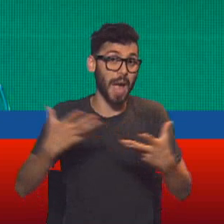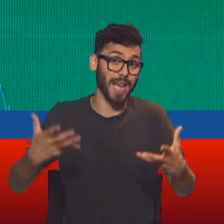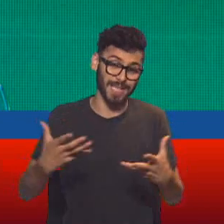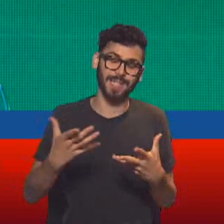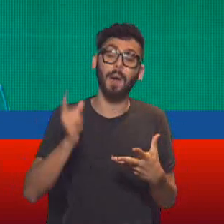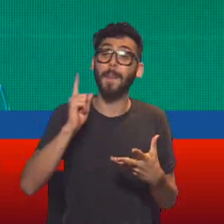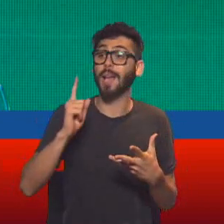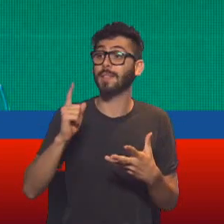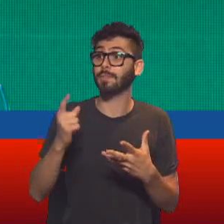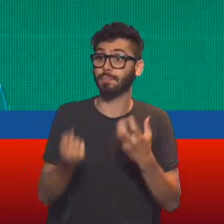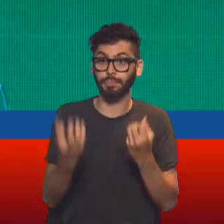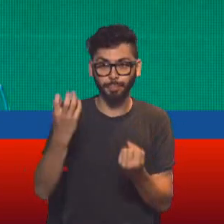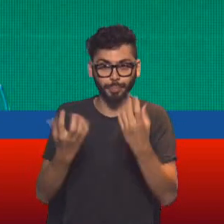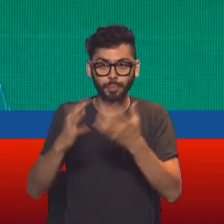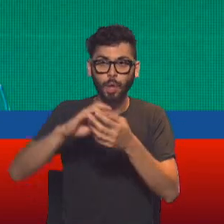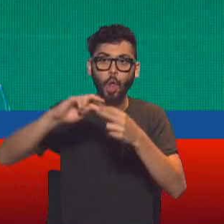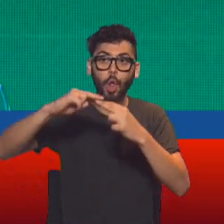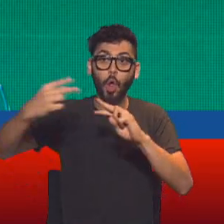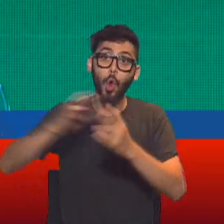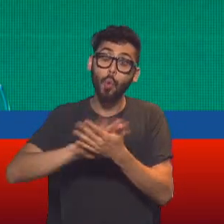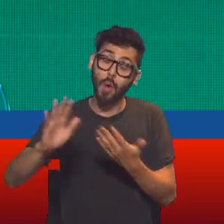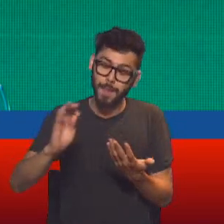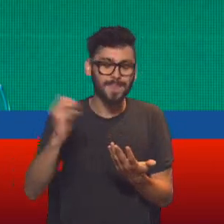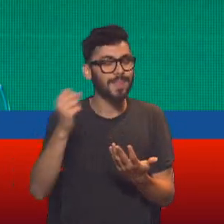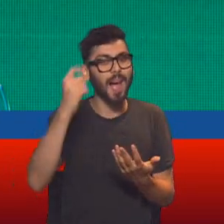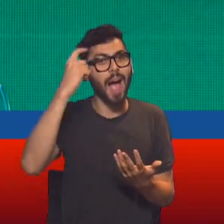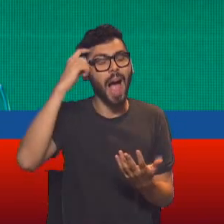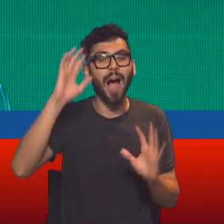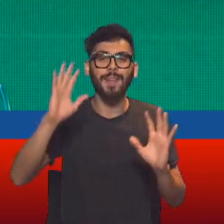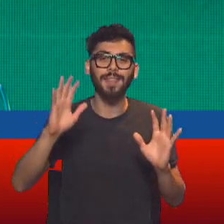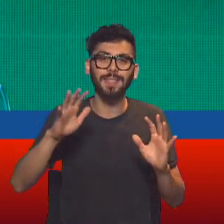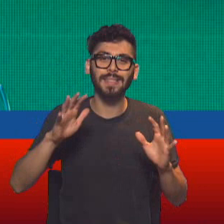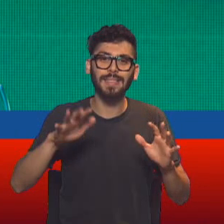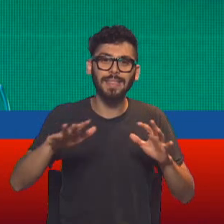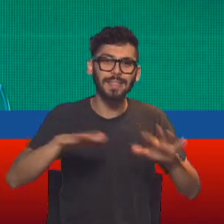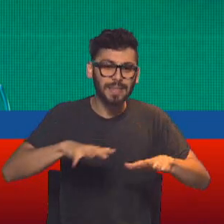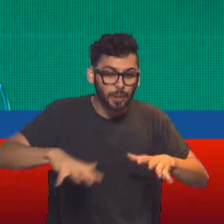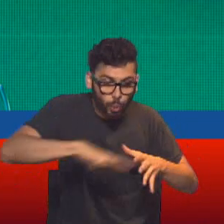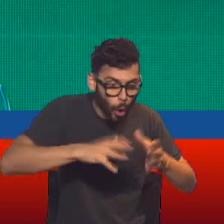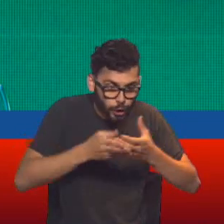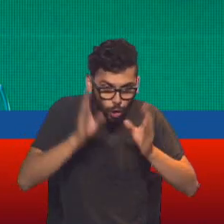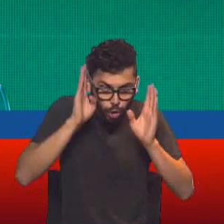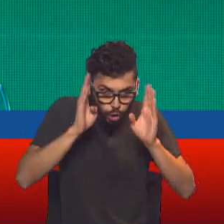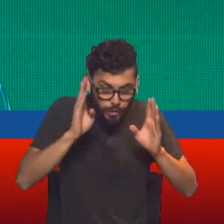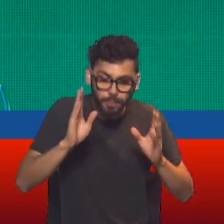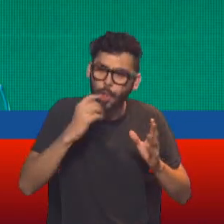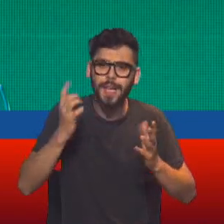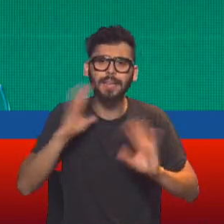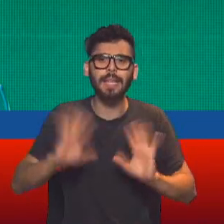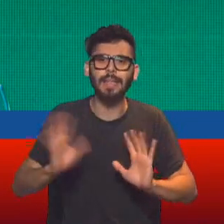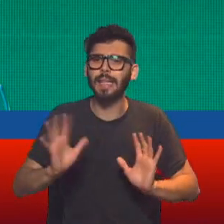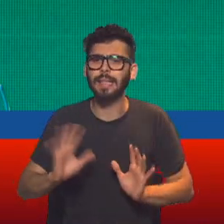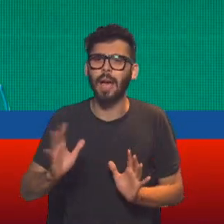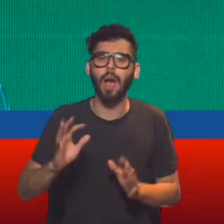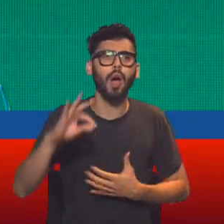¿no? Porque están apareciendo estas nuevas variantes. Tenemos que mirar un poco, a veces es difícil el microclima, digamos, como que nos juega en contra. Decimos, ya está, no pasó nada, hace rato que no